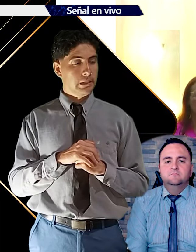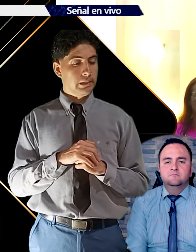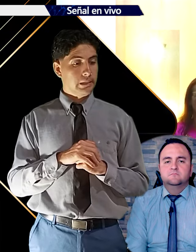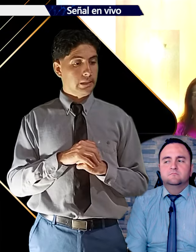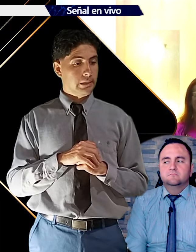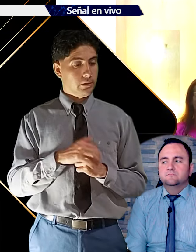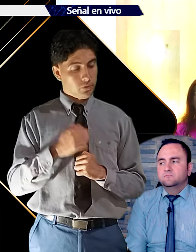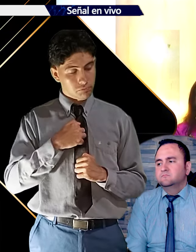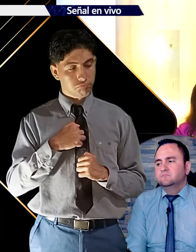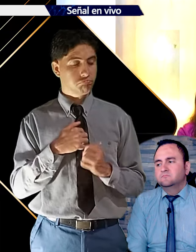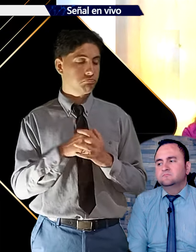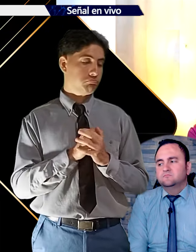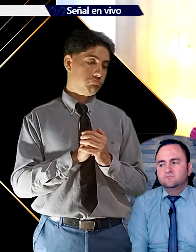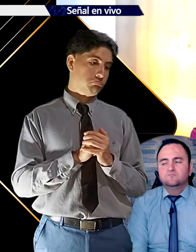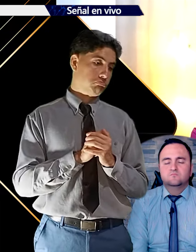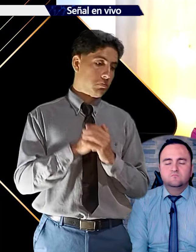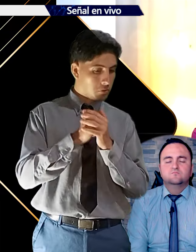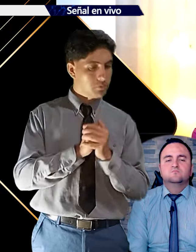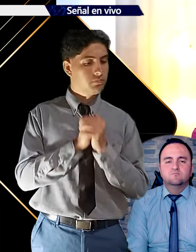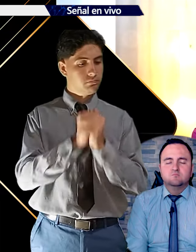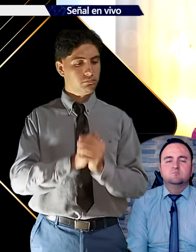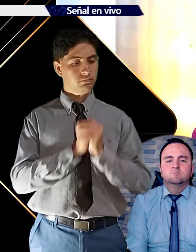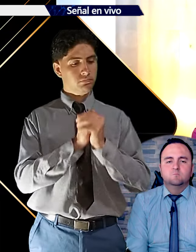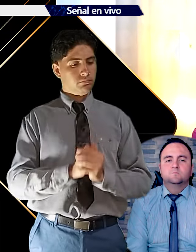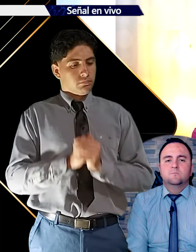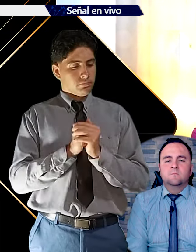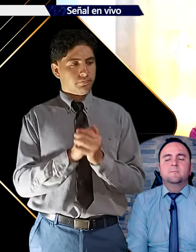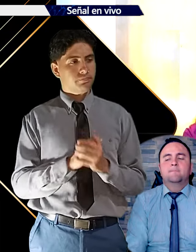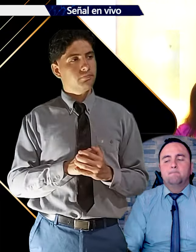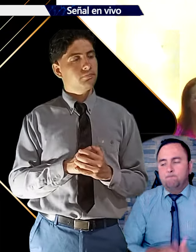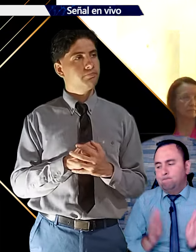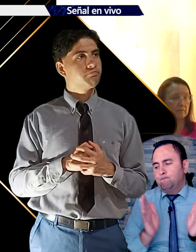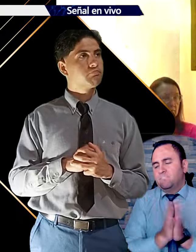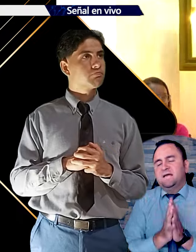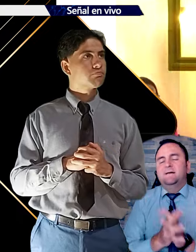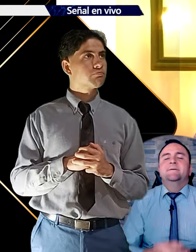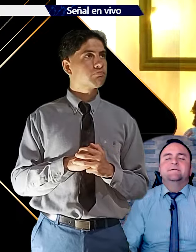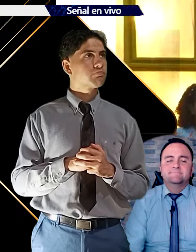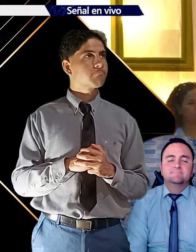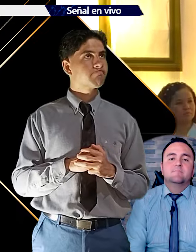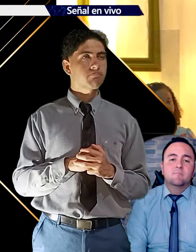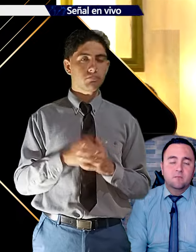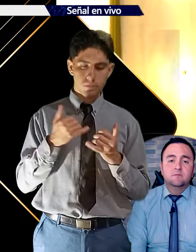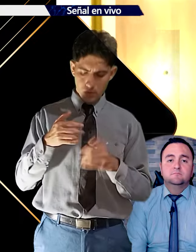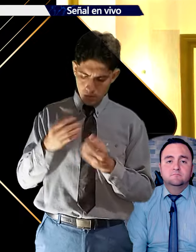vergüenza. Tu papá y yo comenzamos a hacer una cadena de oración, de ayuno, porque estamos preocupados, porque te veía.